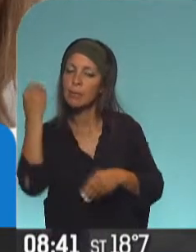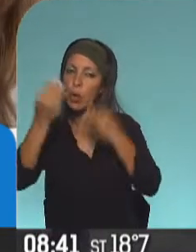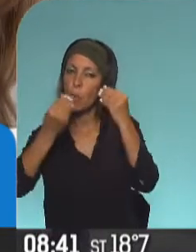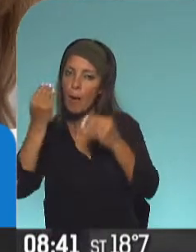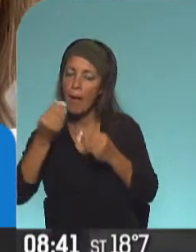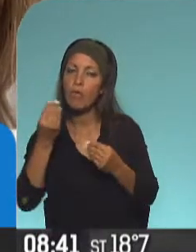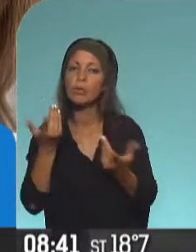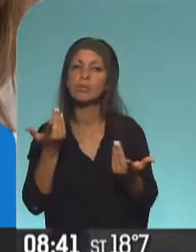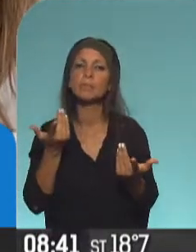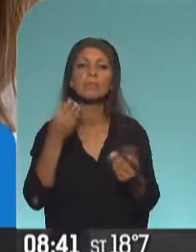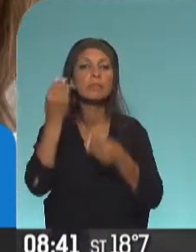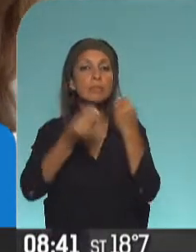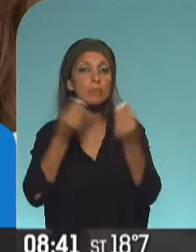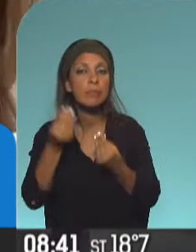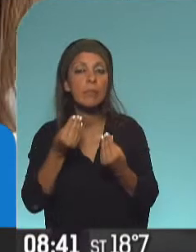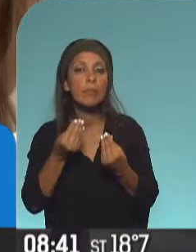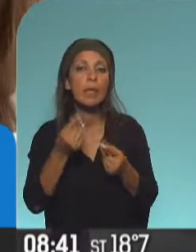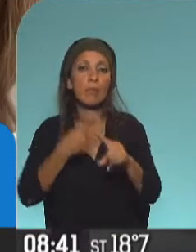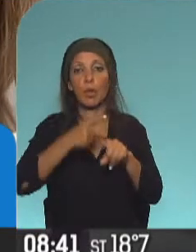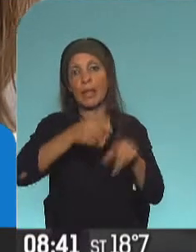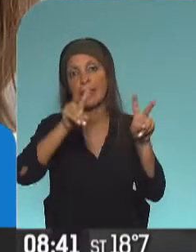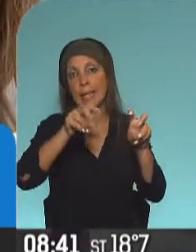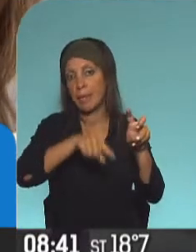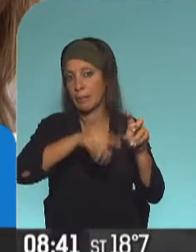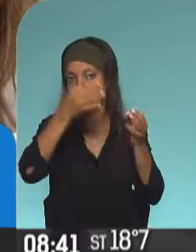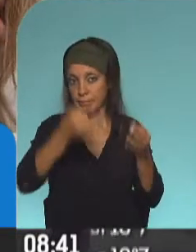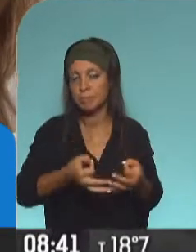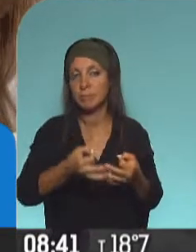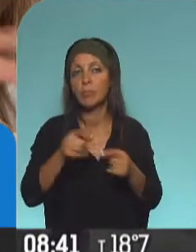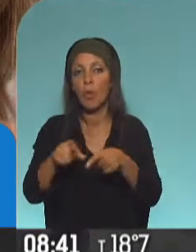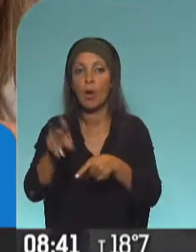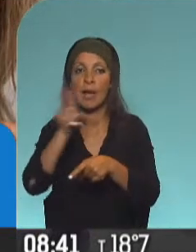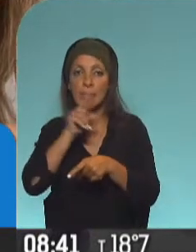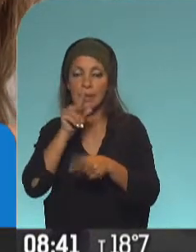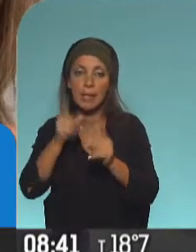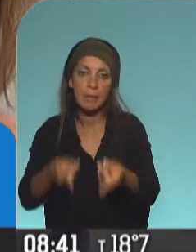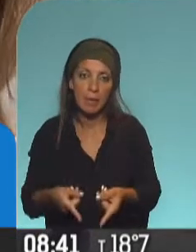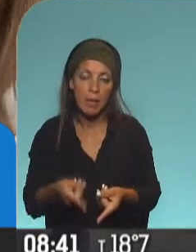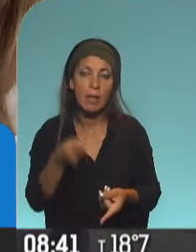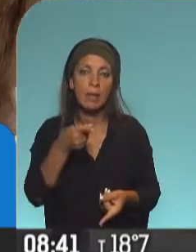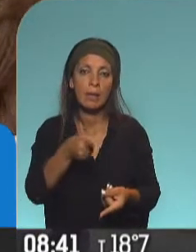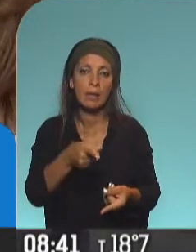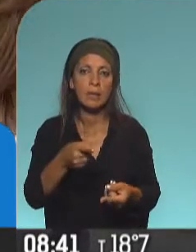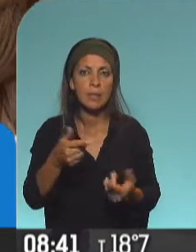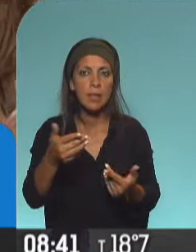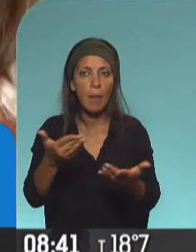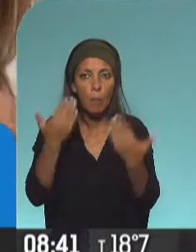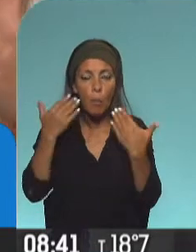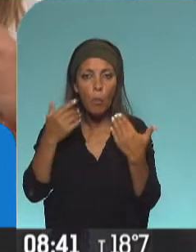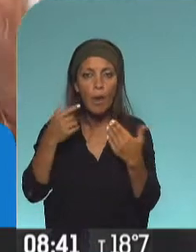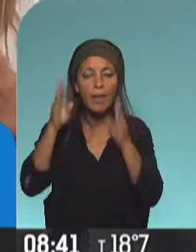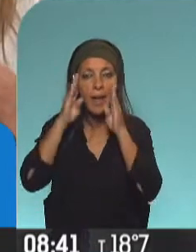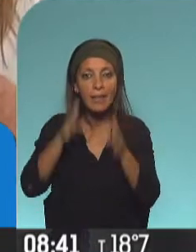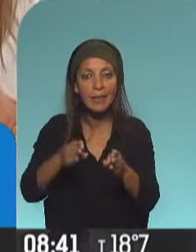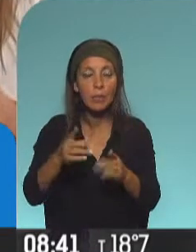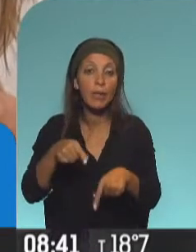preocupación por el caso en sí, obviamente, y por esta joven, digamos, que tiene la posibilidad de ser escuchada, digo, porque